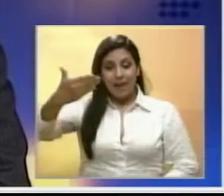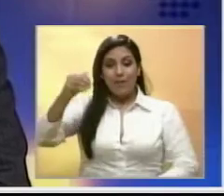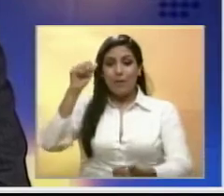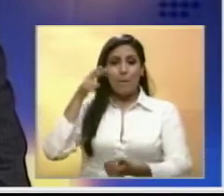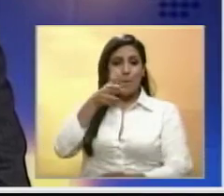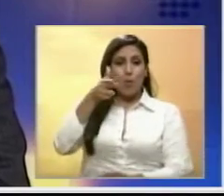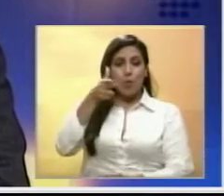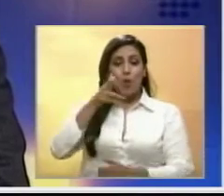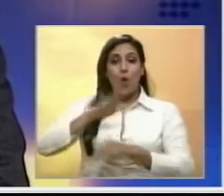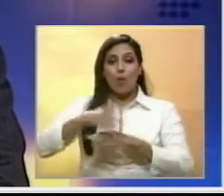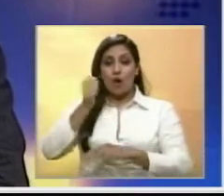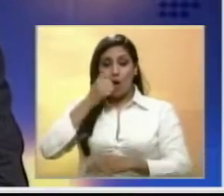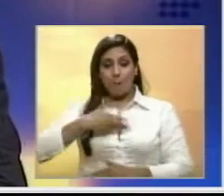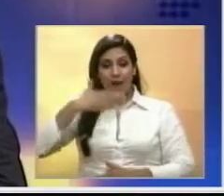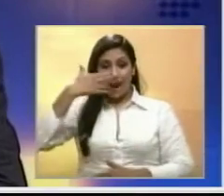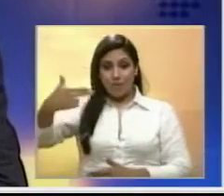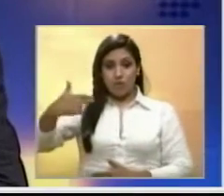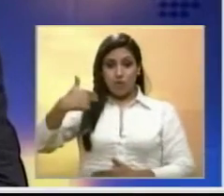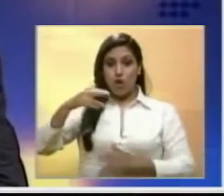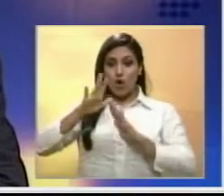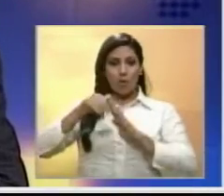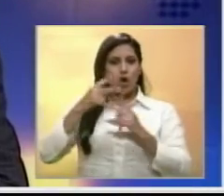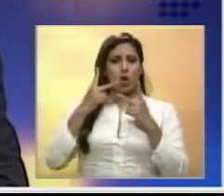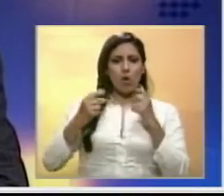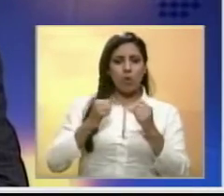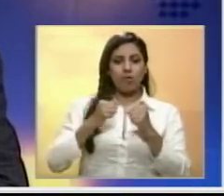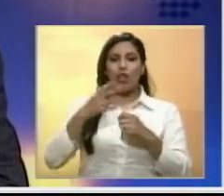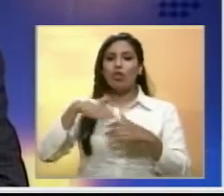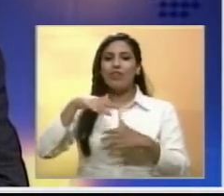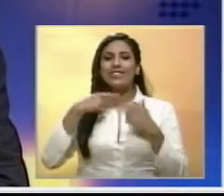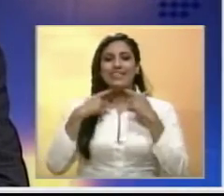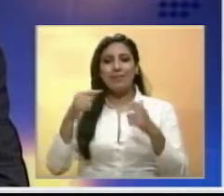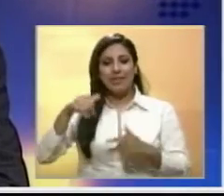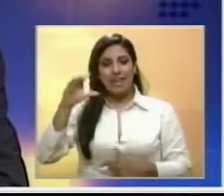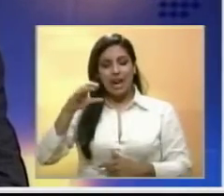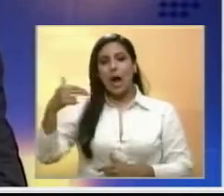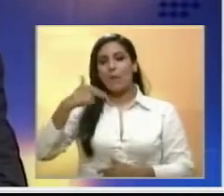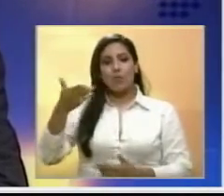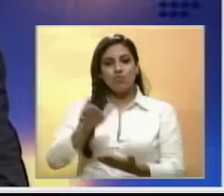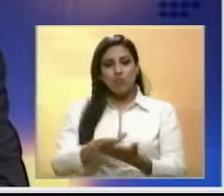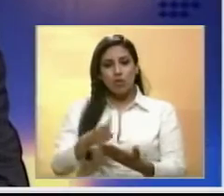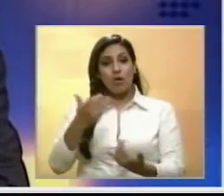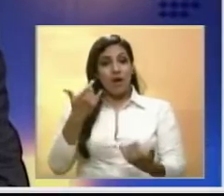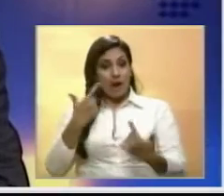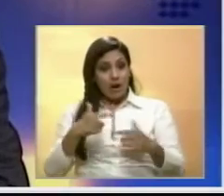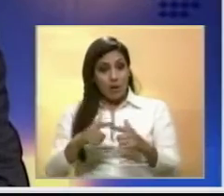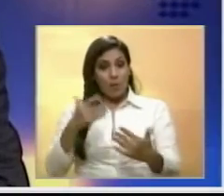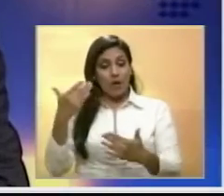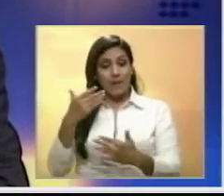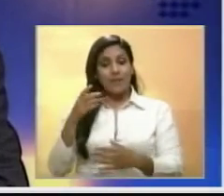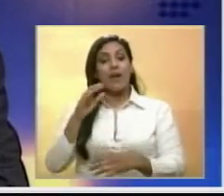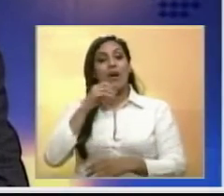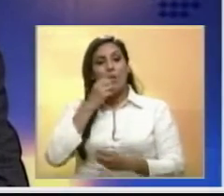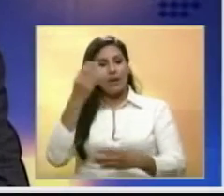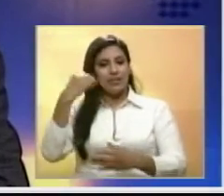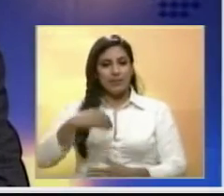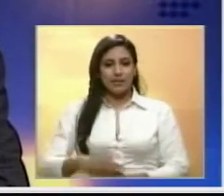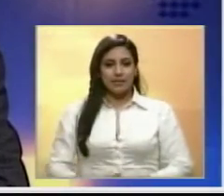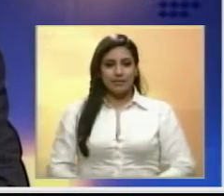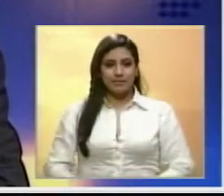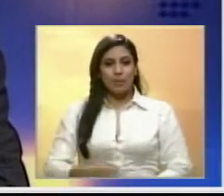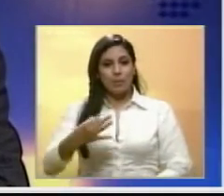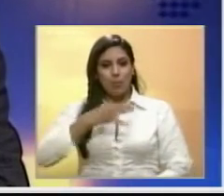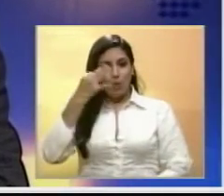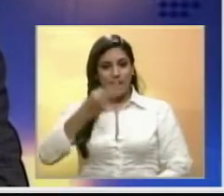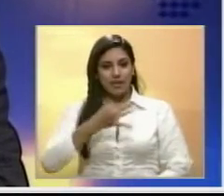varios tiros tras poner resistencia al robo en el cementerio aquí en Caracas. Euclides Sotillo, desde el lugar del suceso, nos trae más detalles.